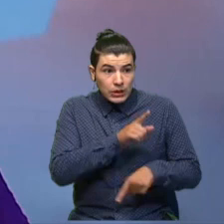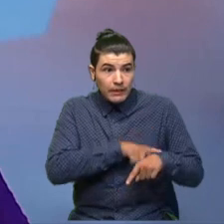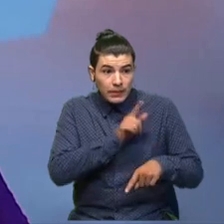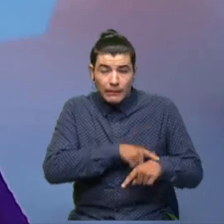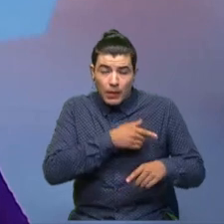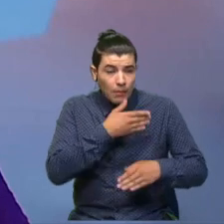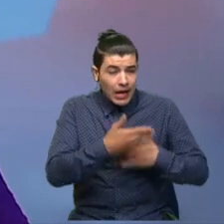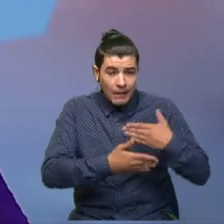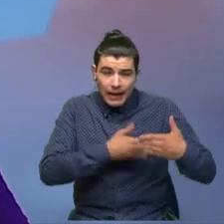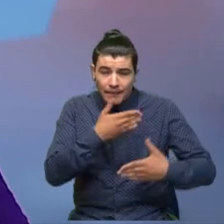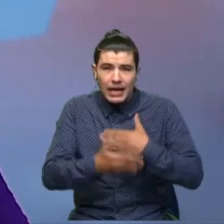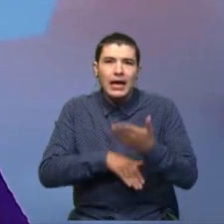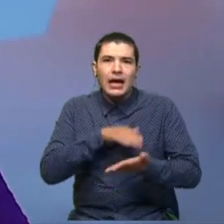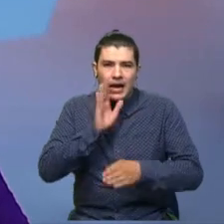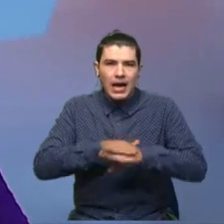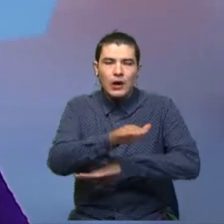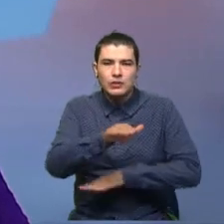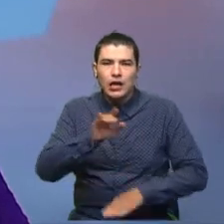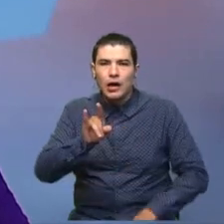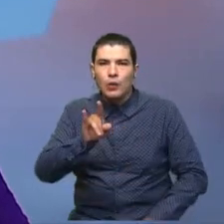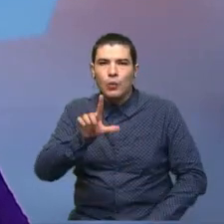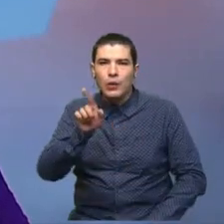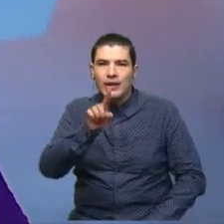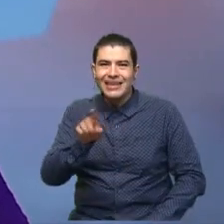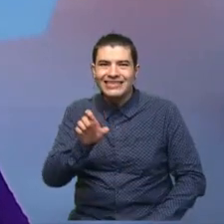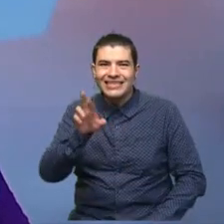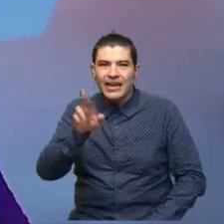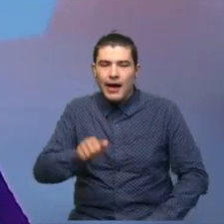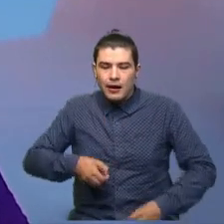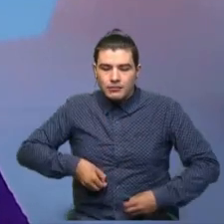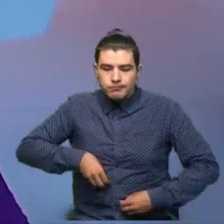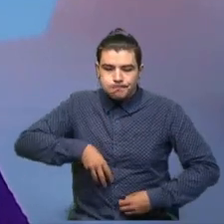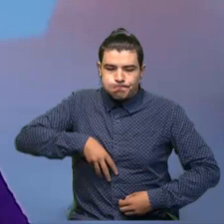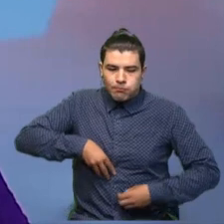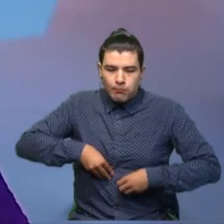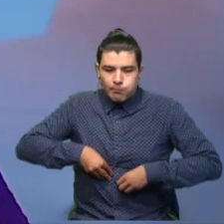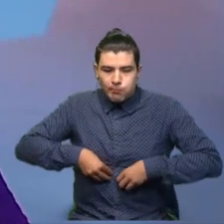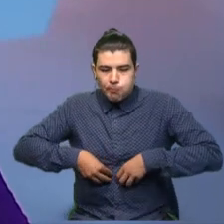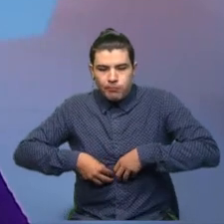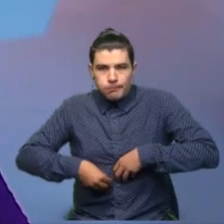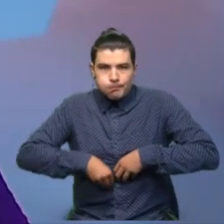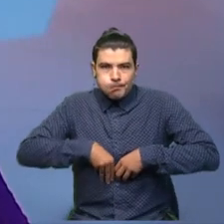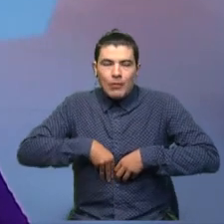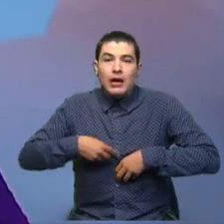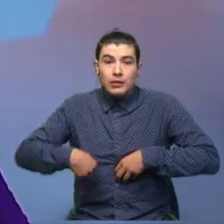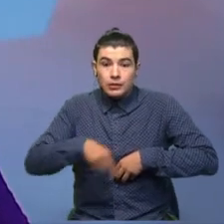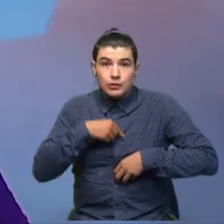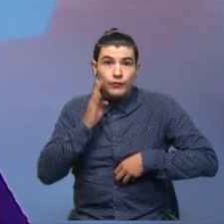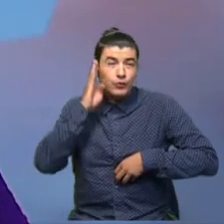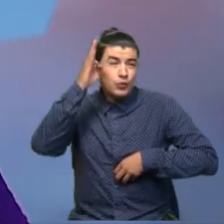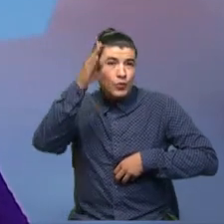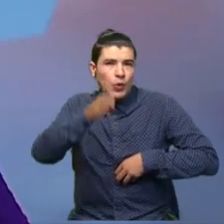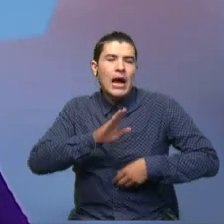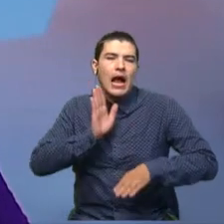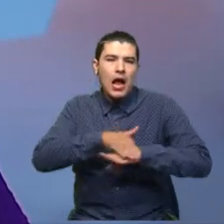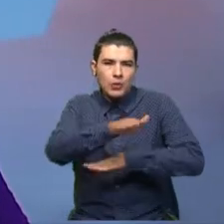unas úlceras, lo que llaman la úlcera péptica, y en el tiempo va a producir unas modificaciones en la histología de la mucosa gástrica que va a